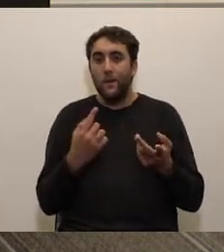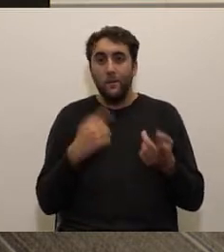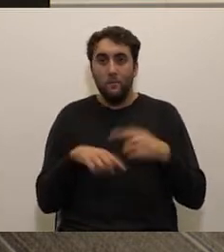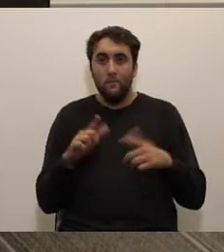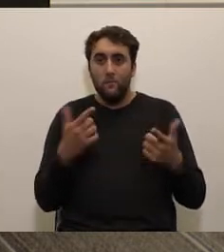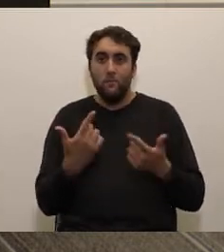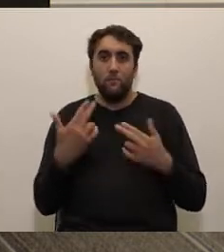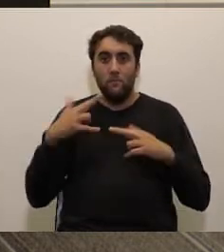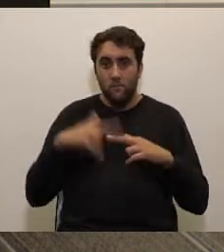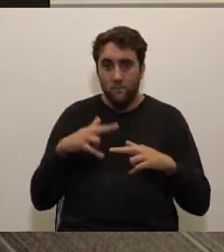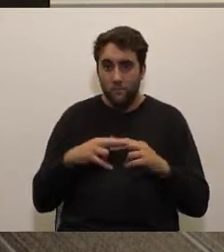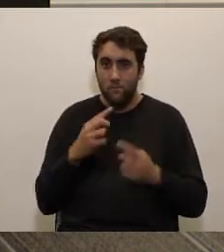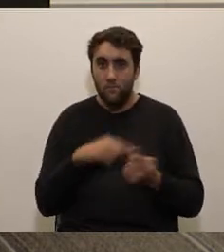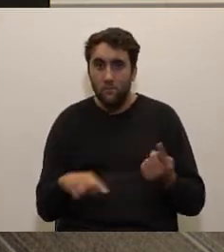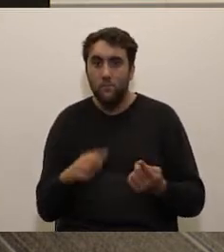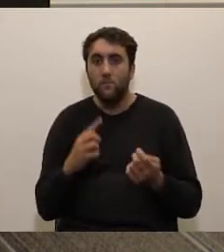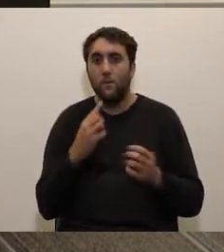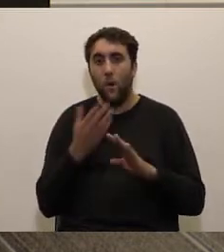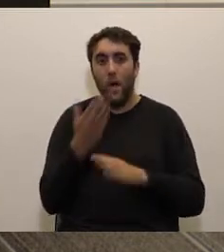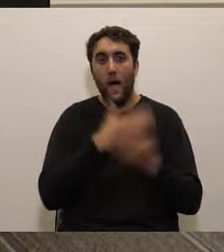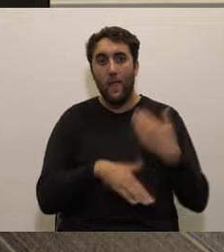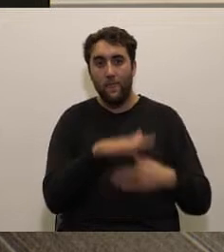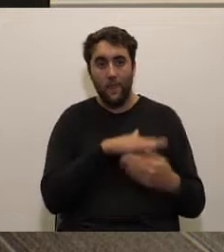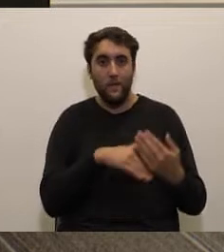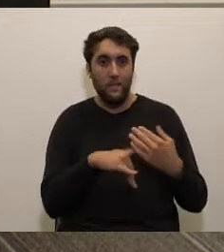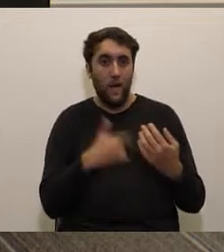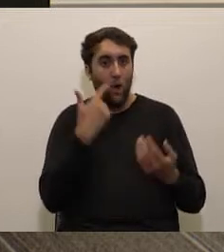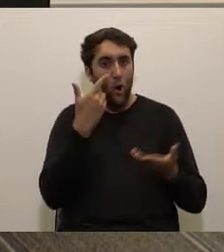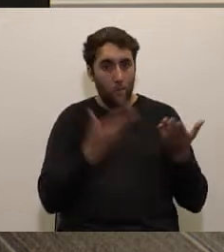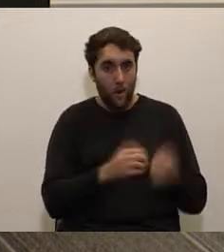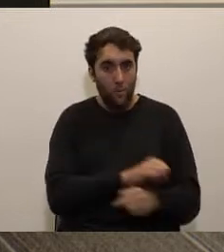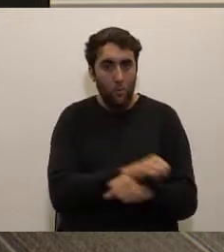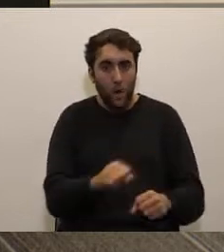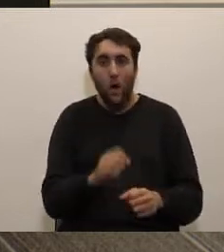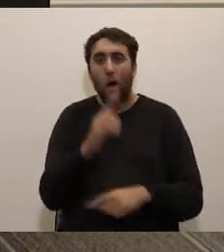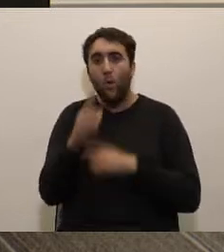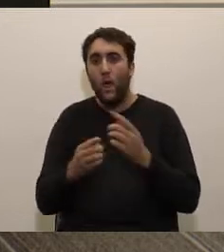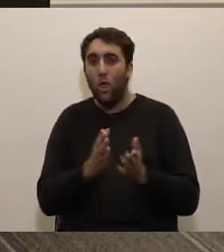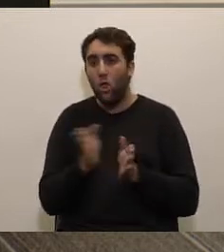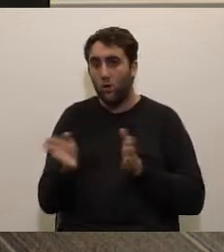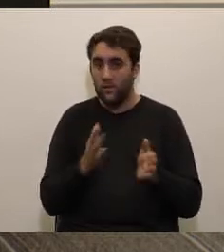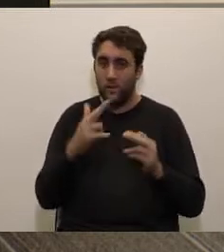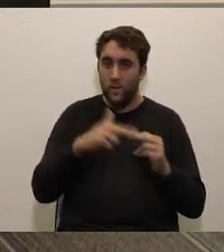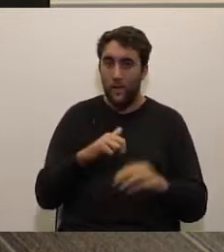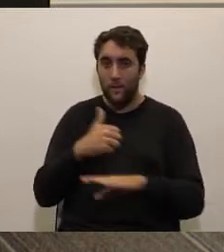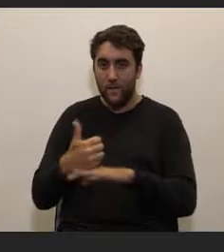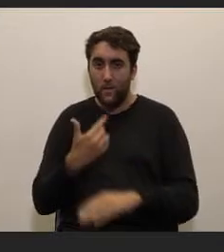digamos, porque se crearon quizás antes y capaz que algunas ya perecieron y otras seguirán como en este modelo híbrido.